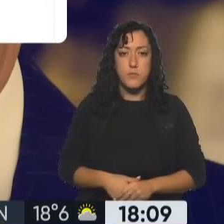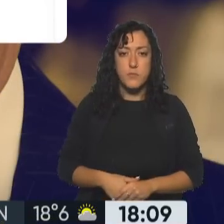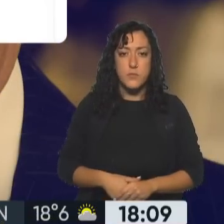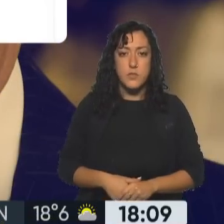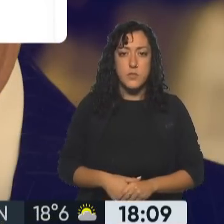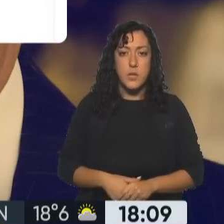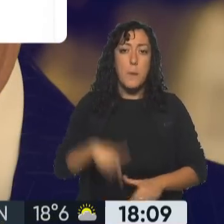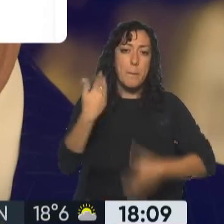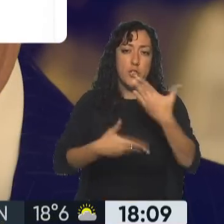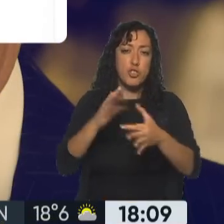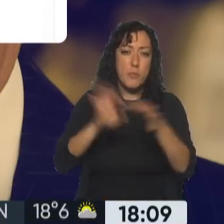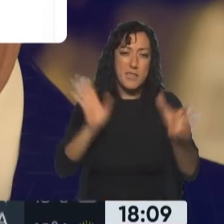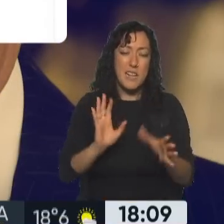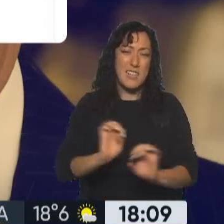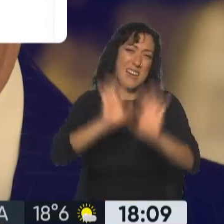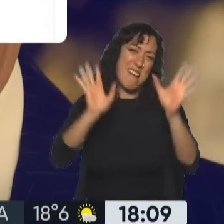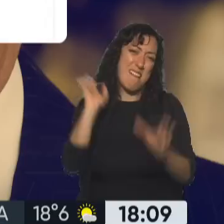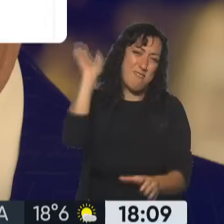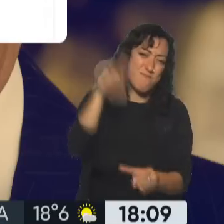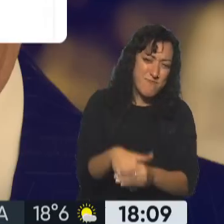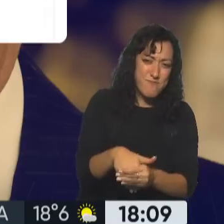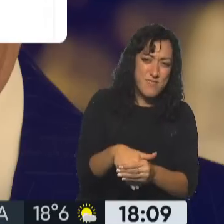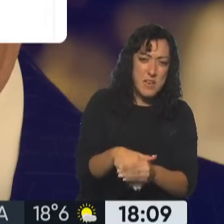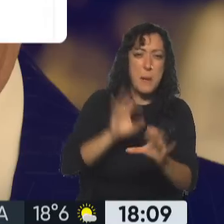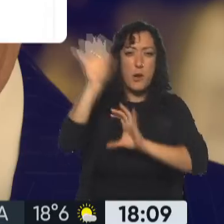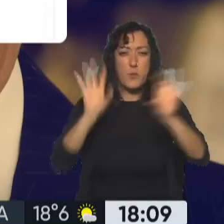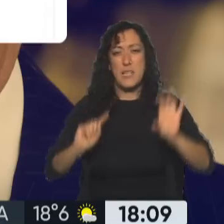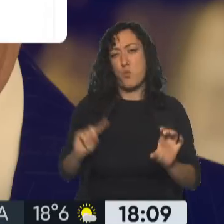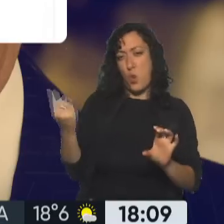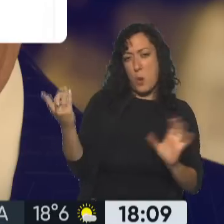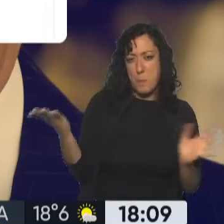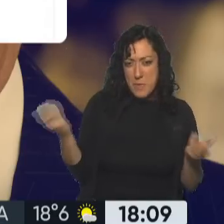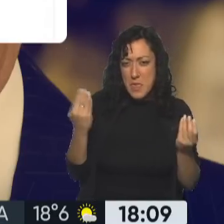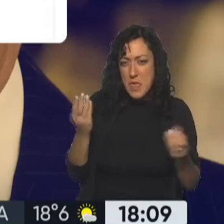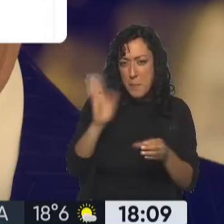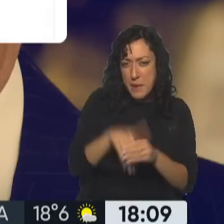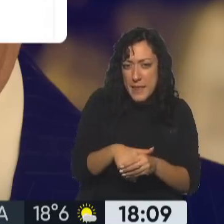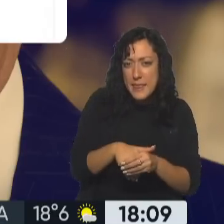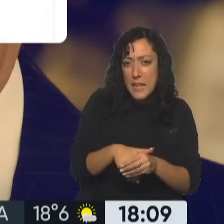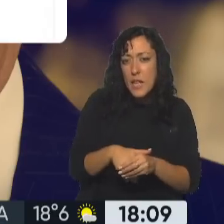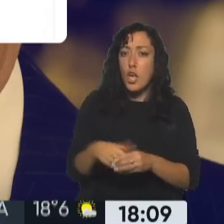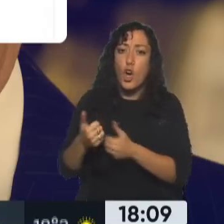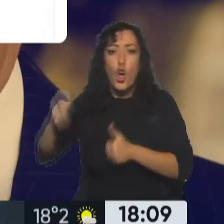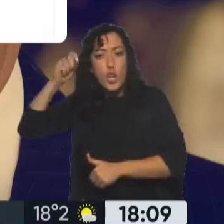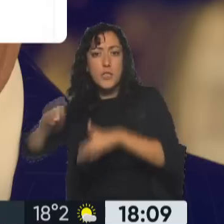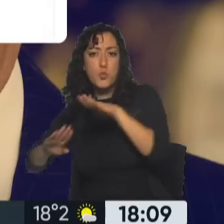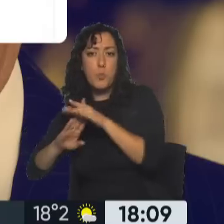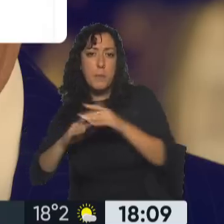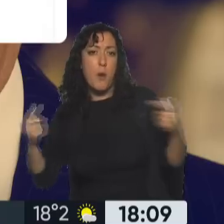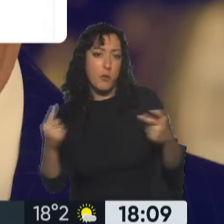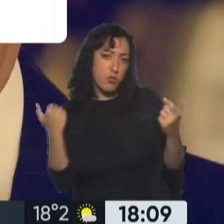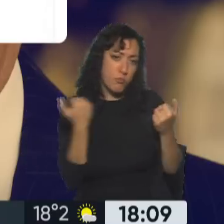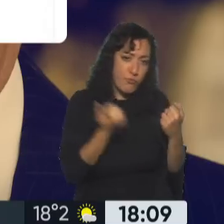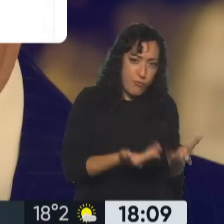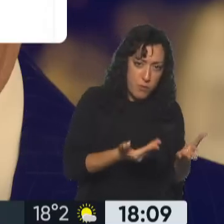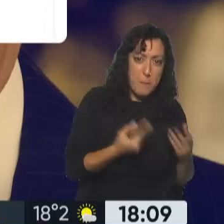clara intromisión en el proceso democrático y la autonomía de las provincias, la Corte Suprema se alineó hoy con la oposición para anticiparse a